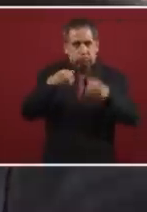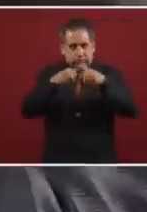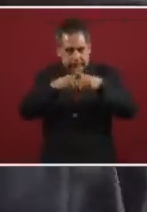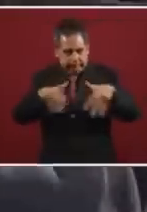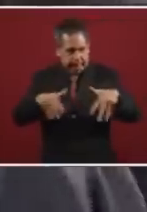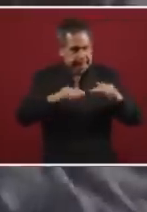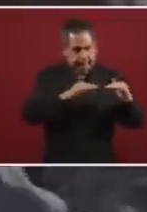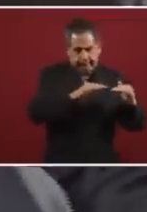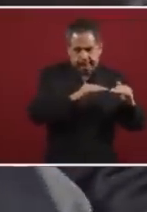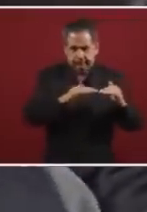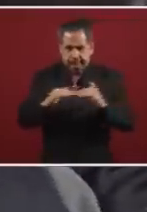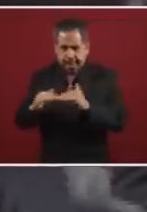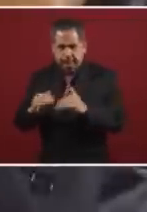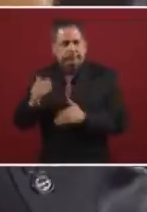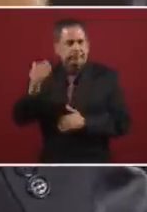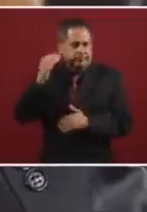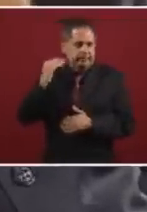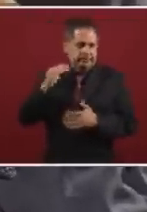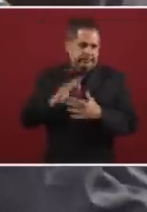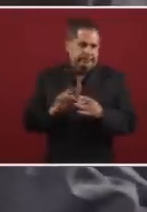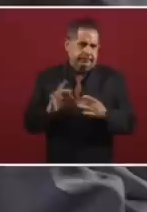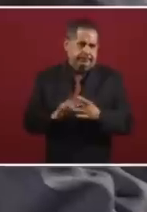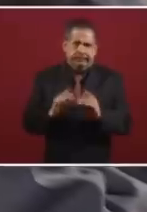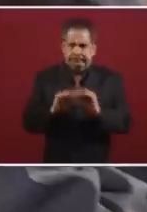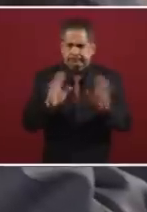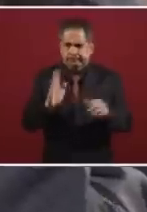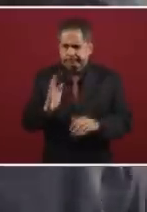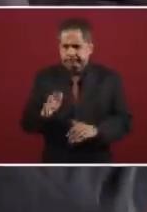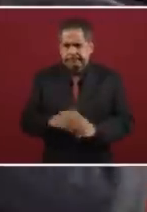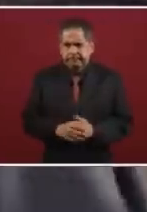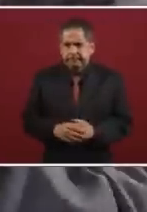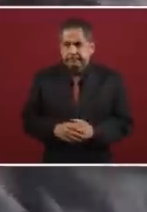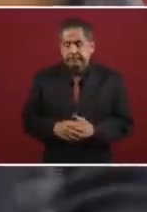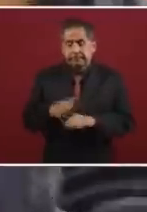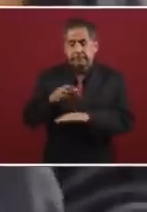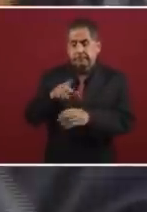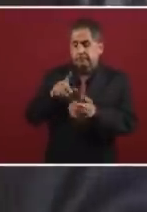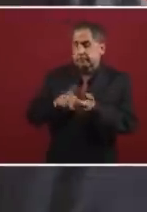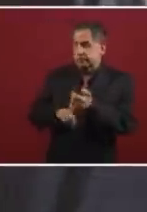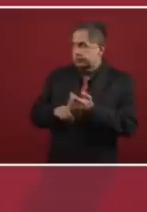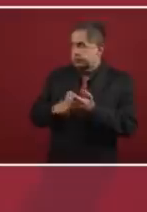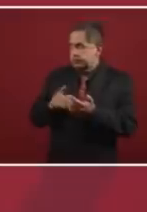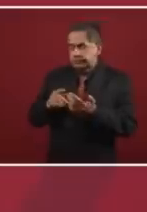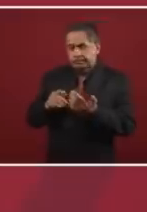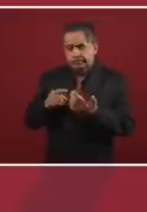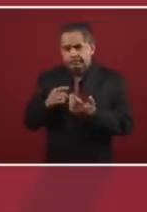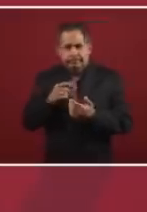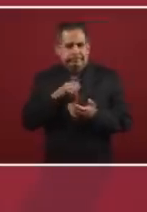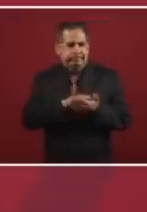ya lo hemos explicado en otras ocasiones en el caso de la refinación